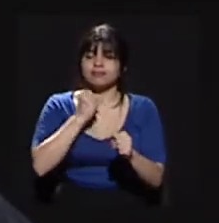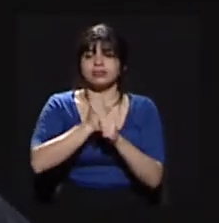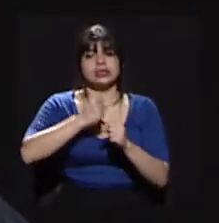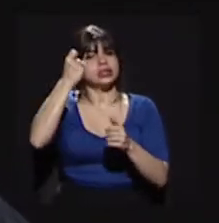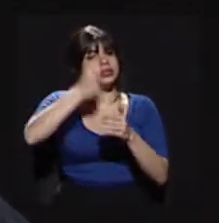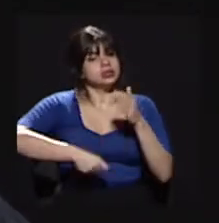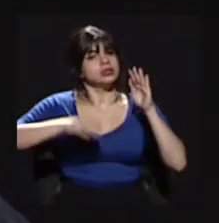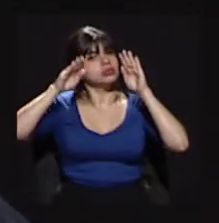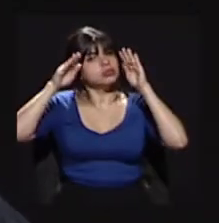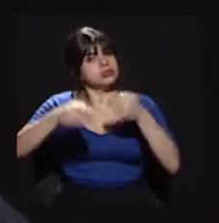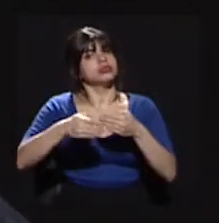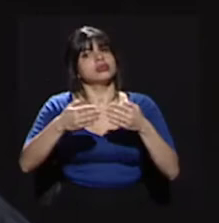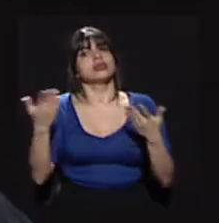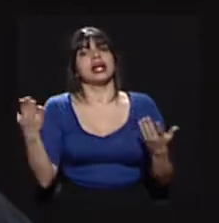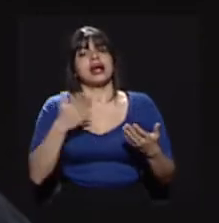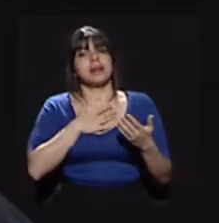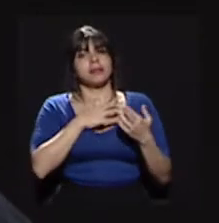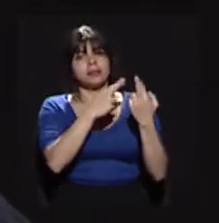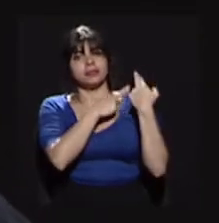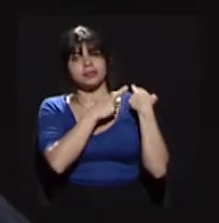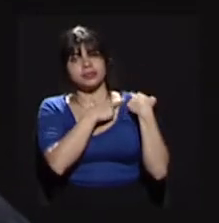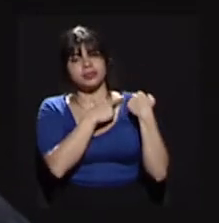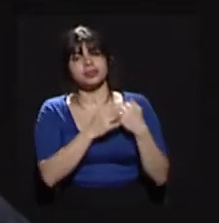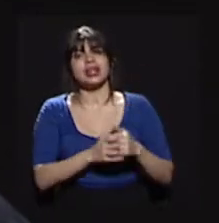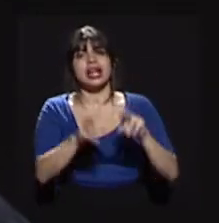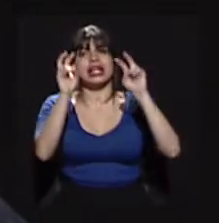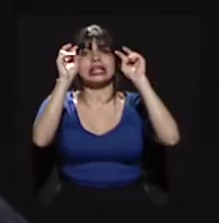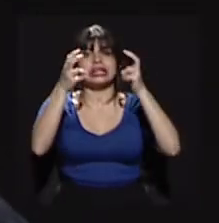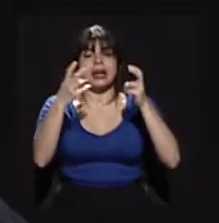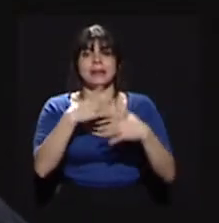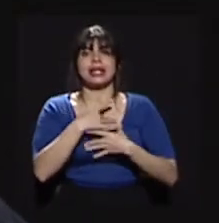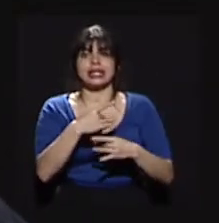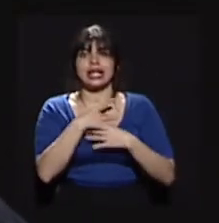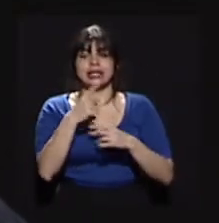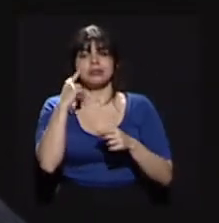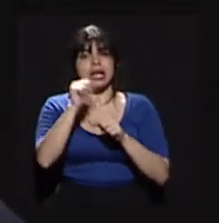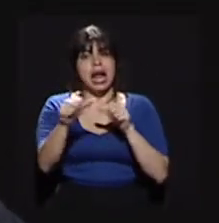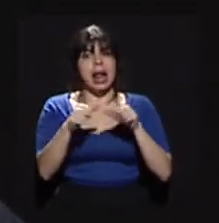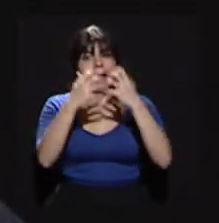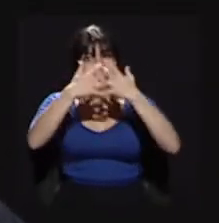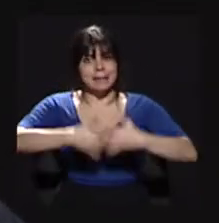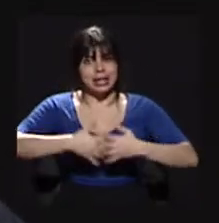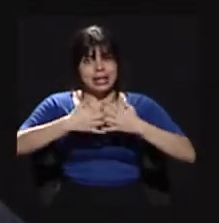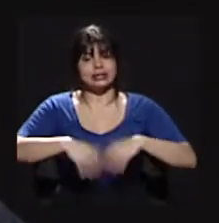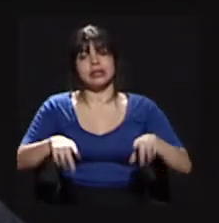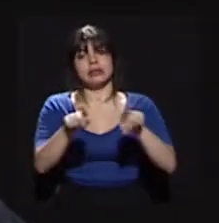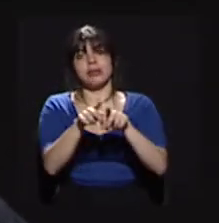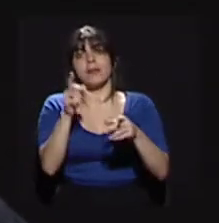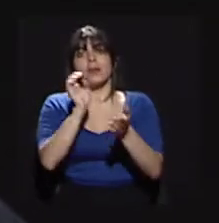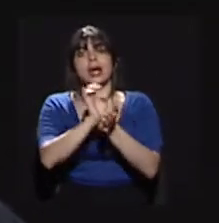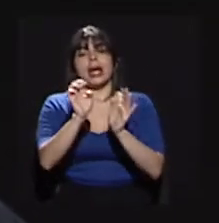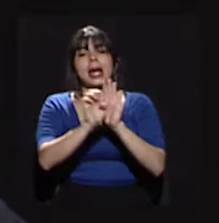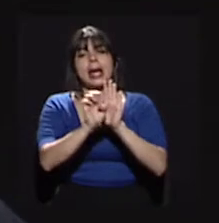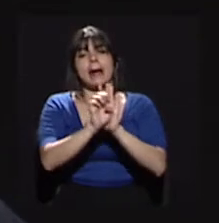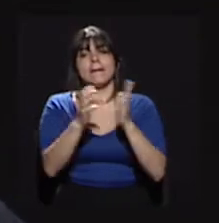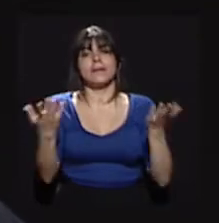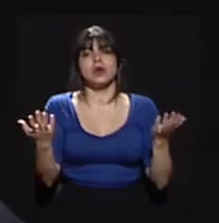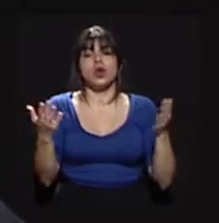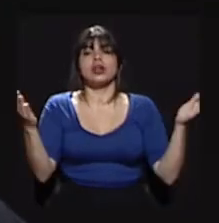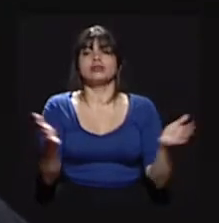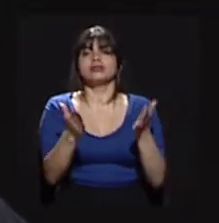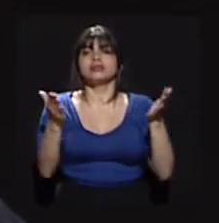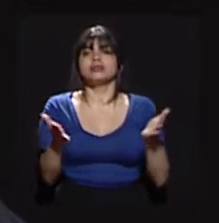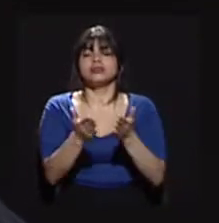intensa en lo que me toca en temas que son de interés para el sector empresarial incluido por ejemplo la promoción